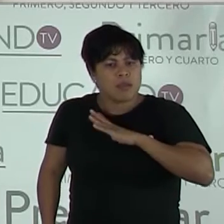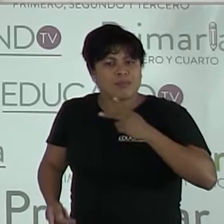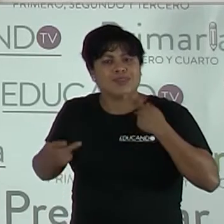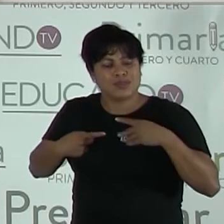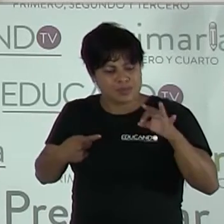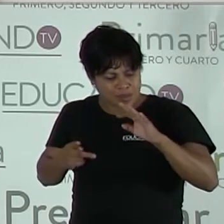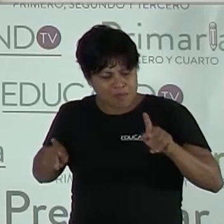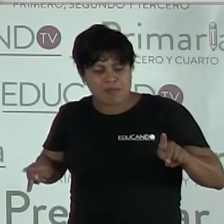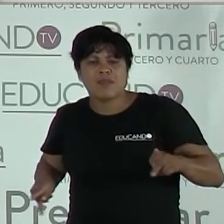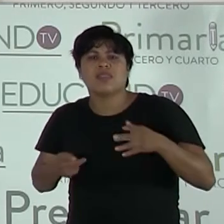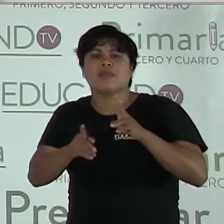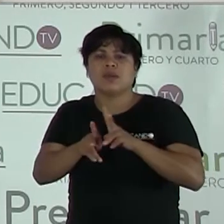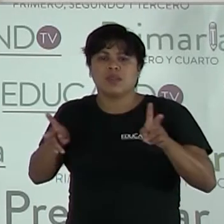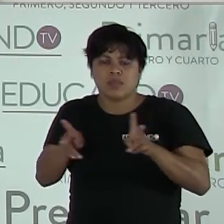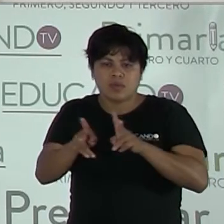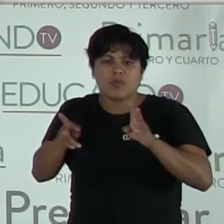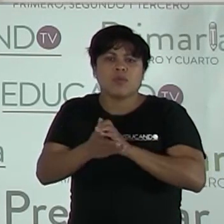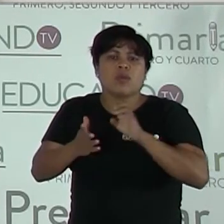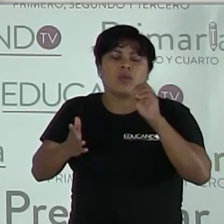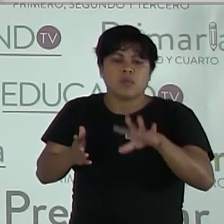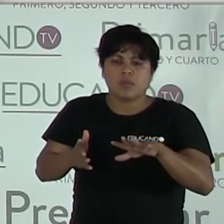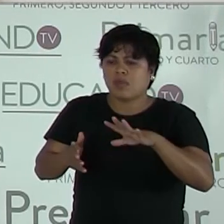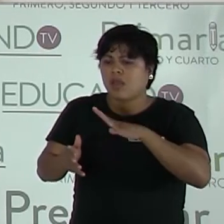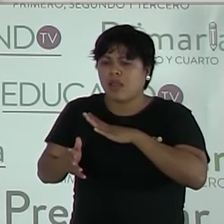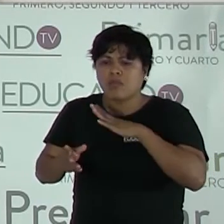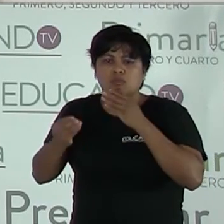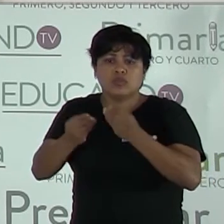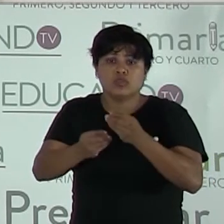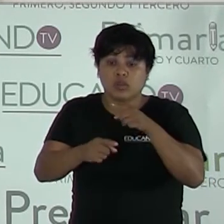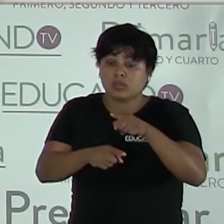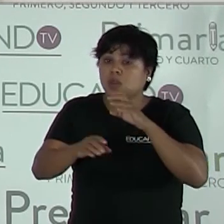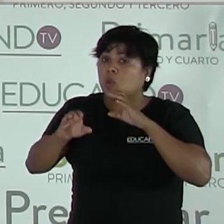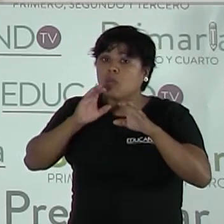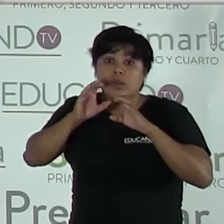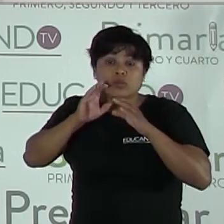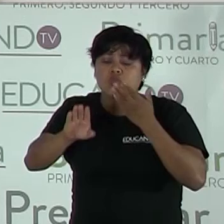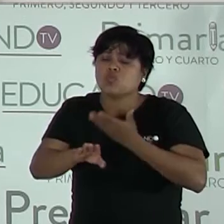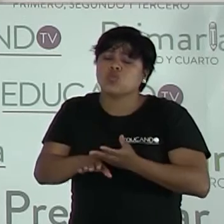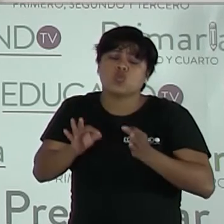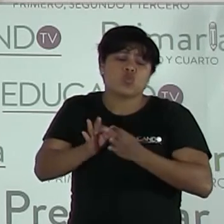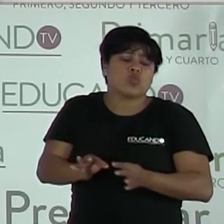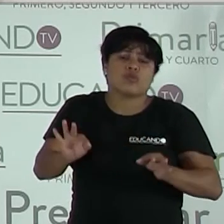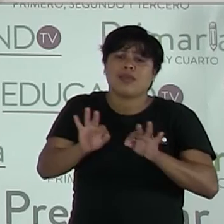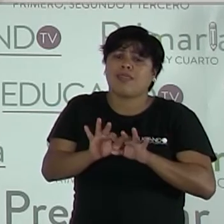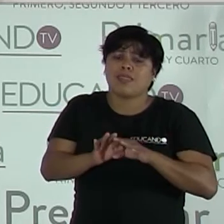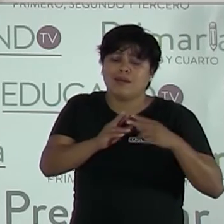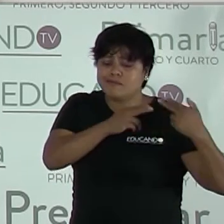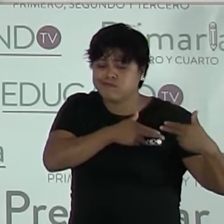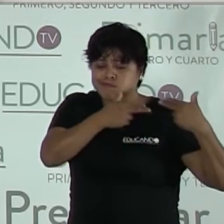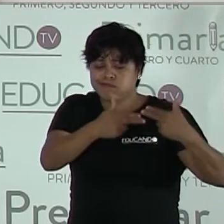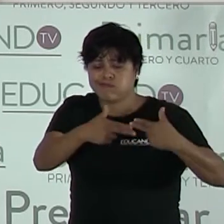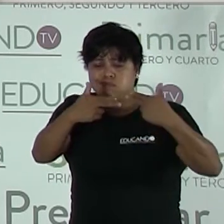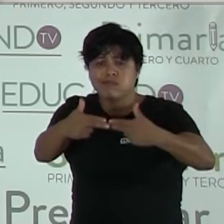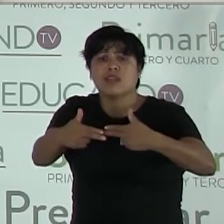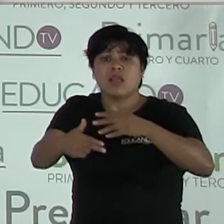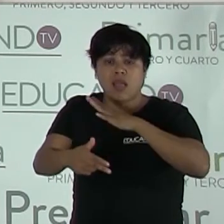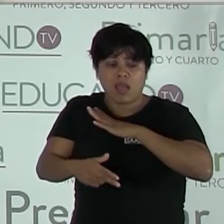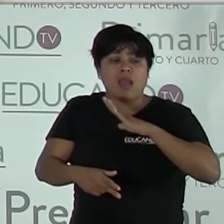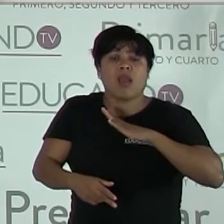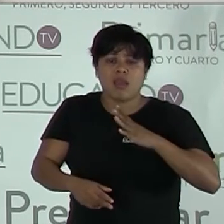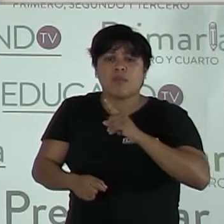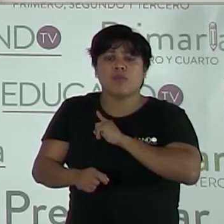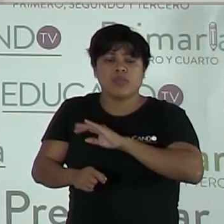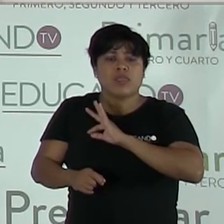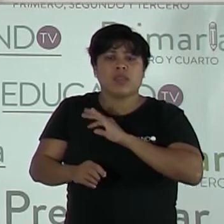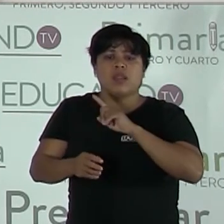seguro, de que venden los periódicos porque el periódico es un medio de comunicación muy tradicional y que lo vamos a poder encontrar